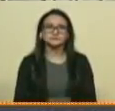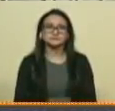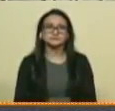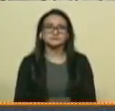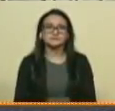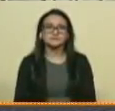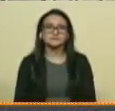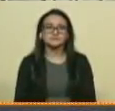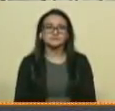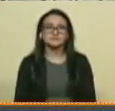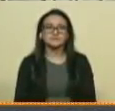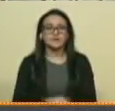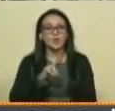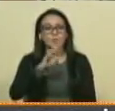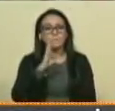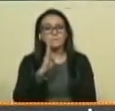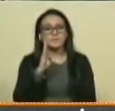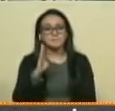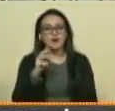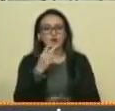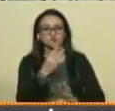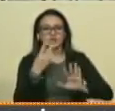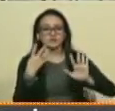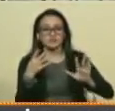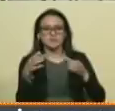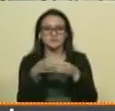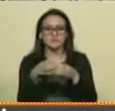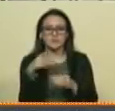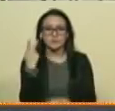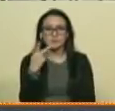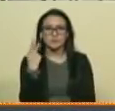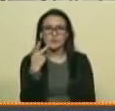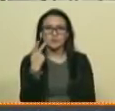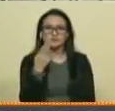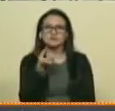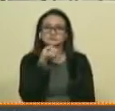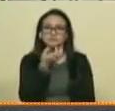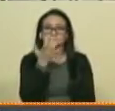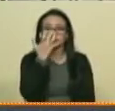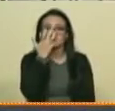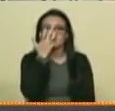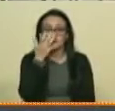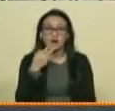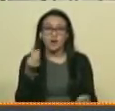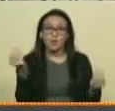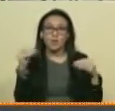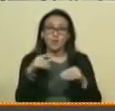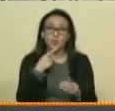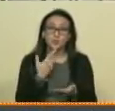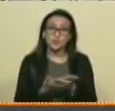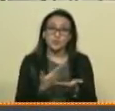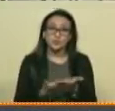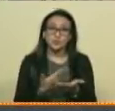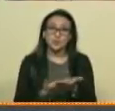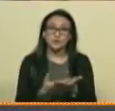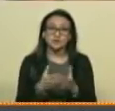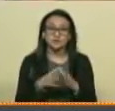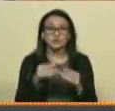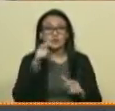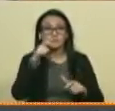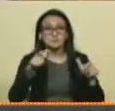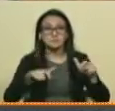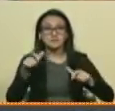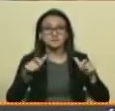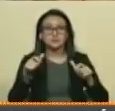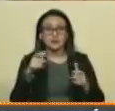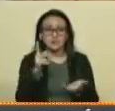El candidato de UPP 89 también especificó que estaría de acuerdo con una propuesta en la cual los candidatos que